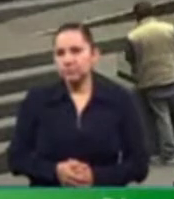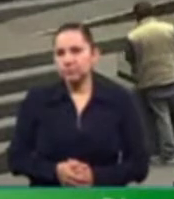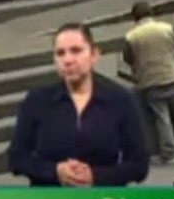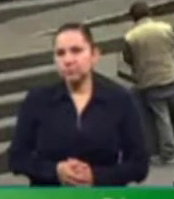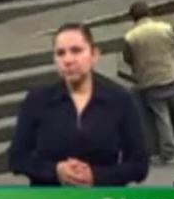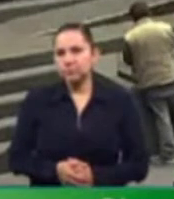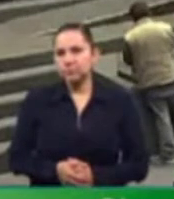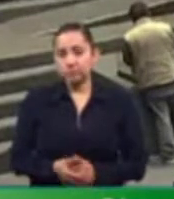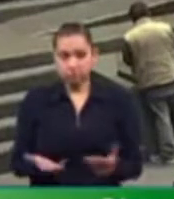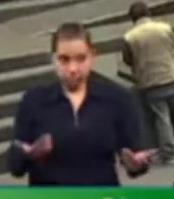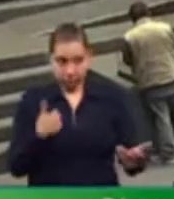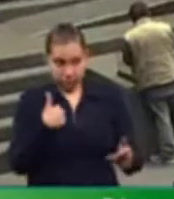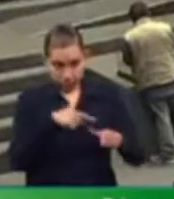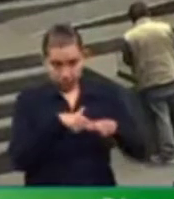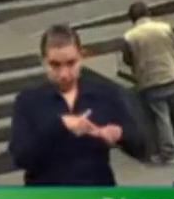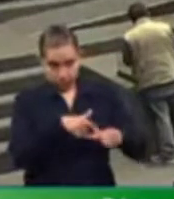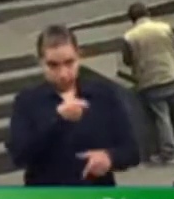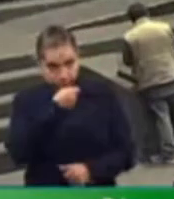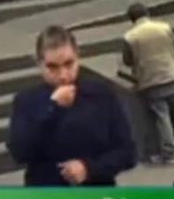Continúo, diputado, presidente.